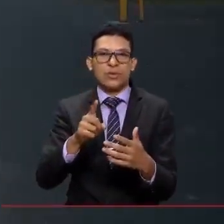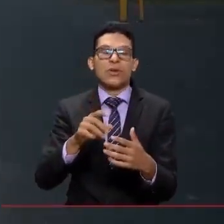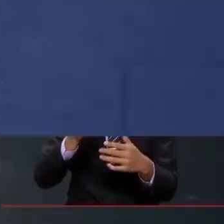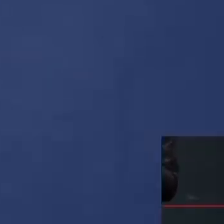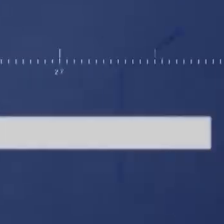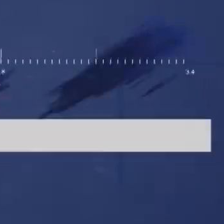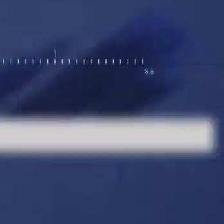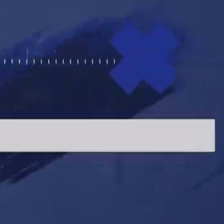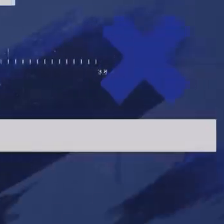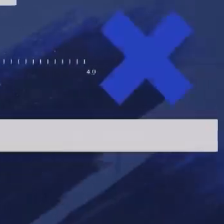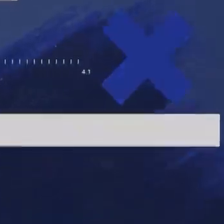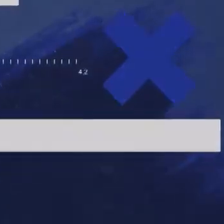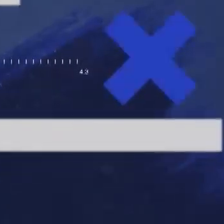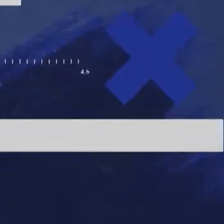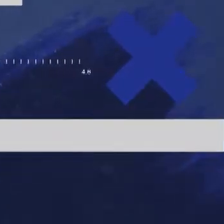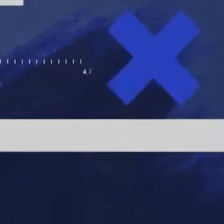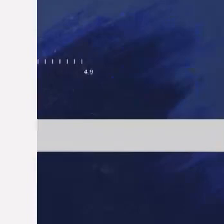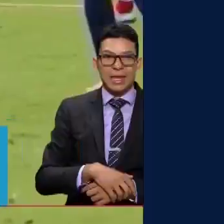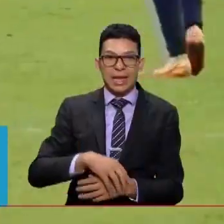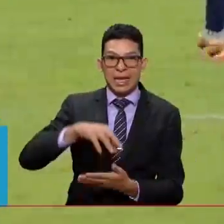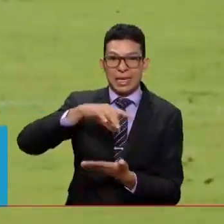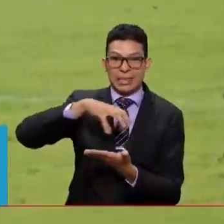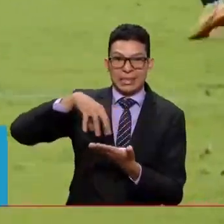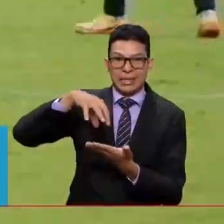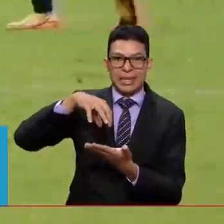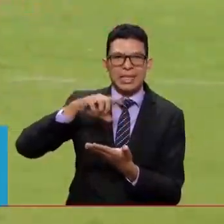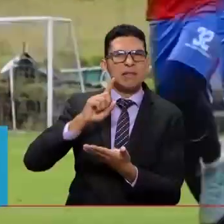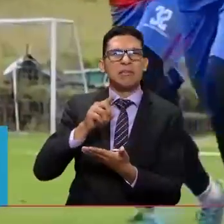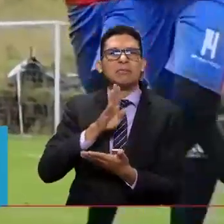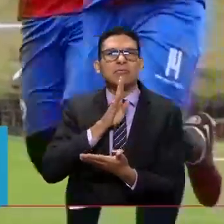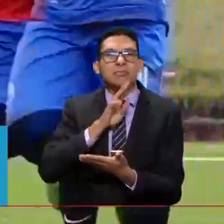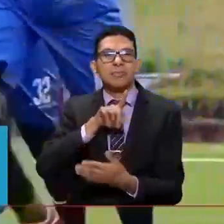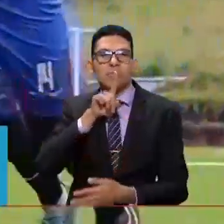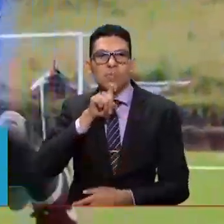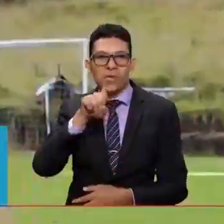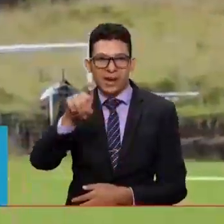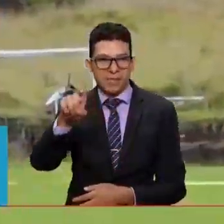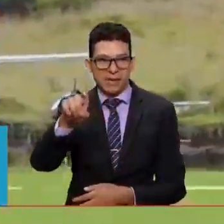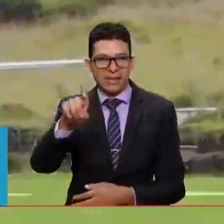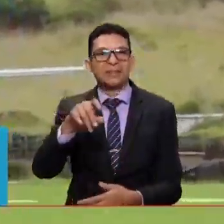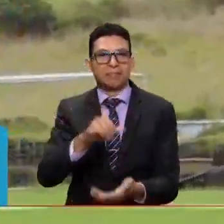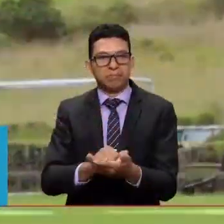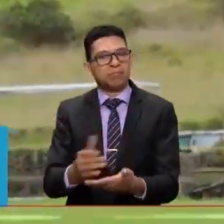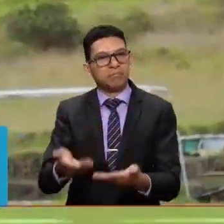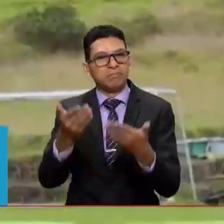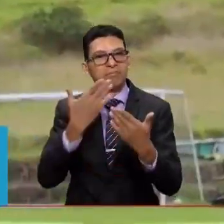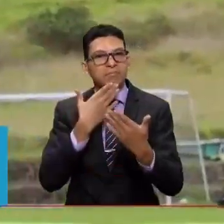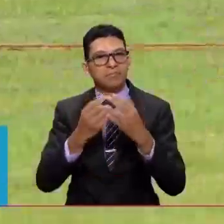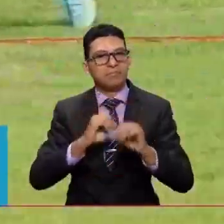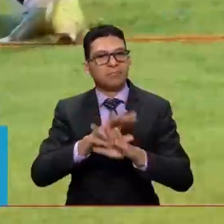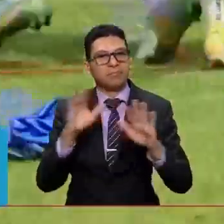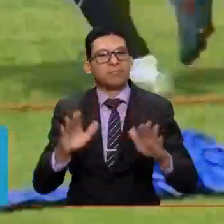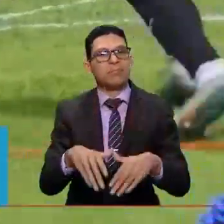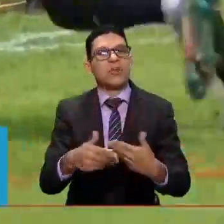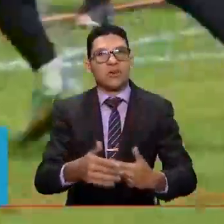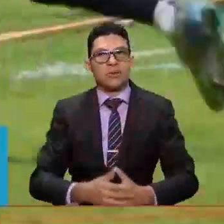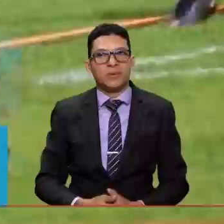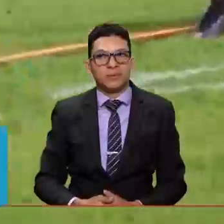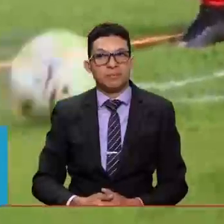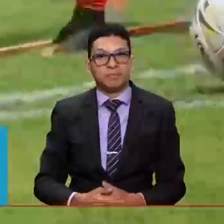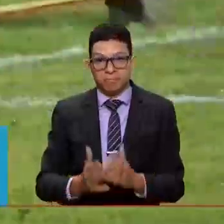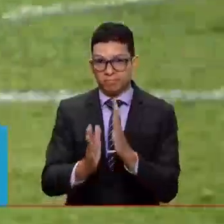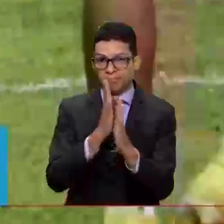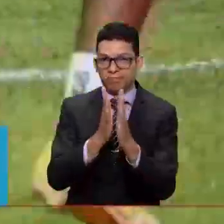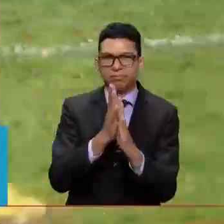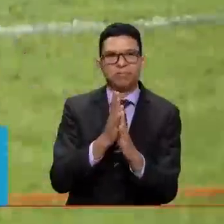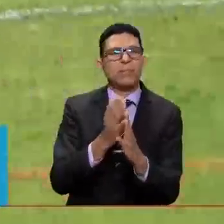santandereana a rivalizar ante el Atlético Bucaramanga. Don Dani, Daniel Millán, hola, buen día, ¿qué tal? Interiorícenos